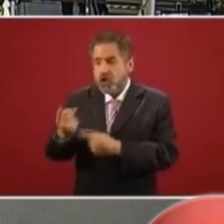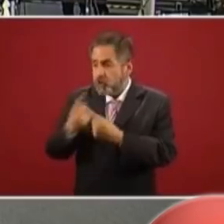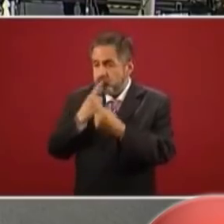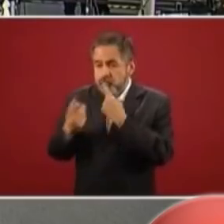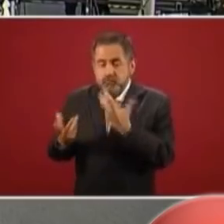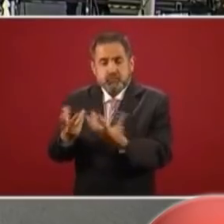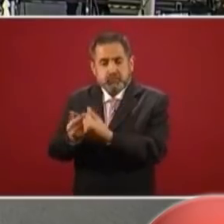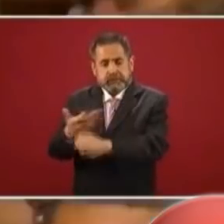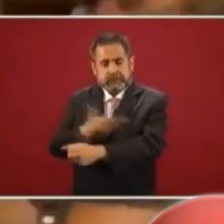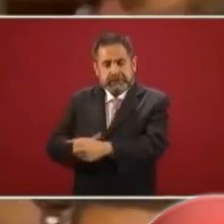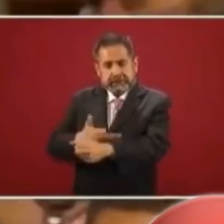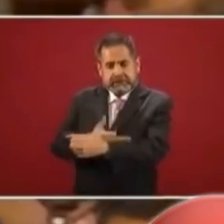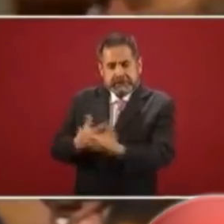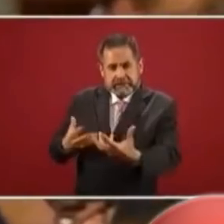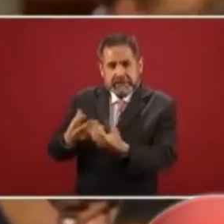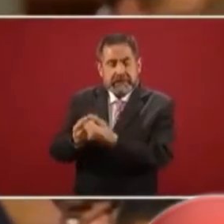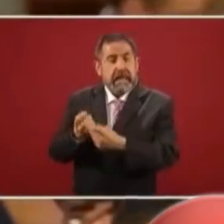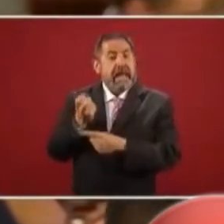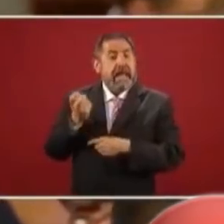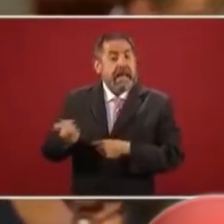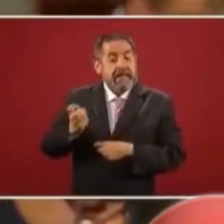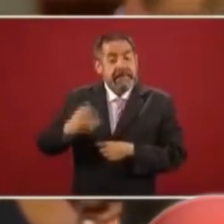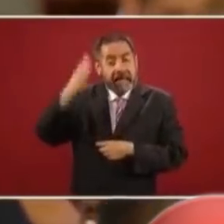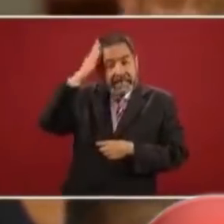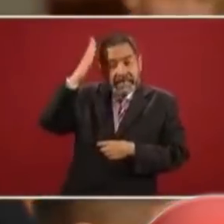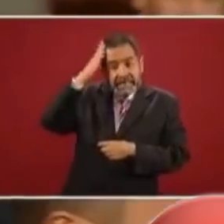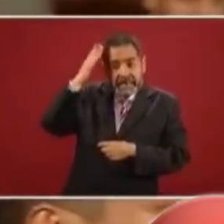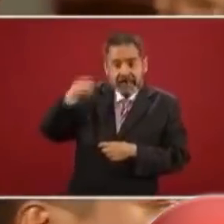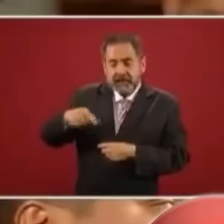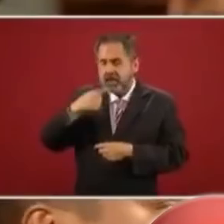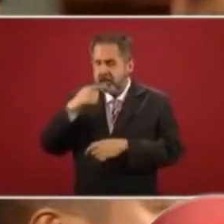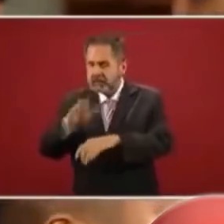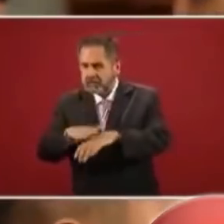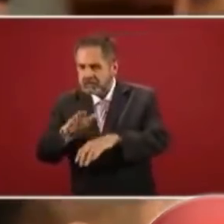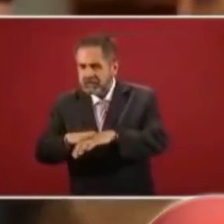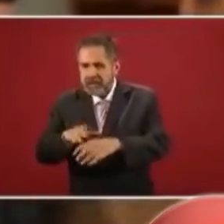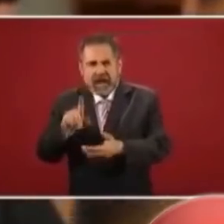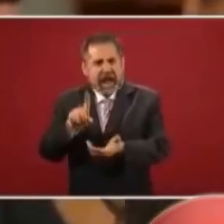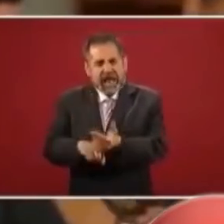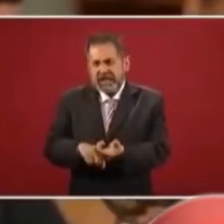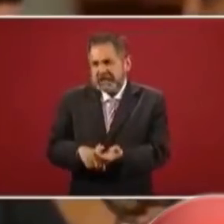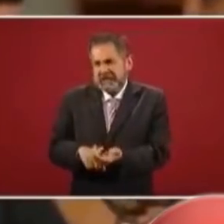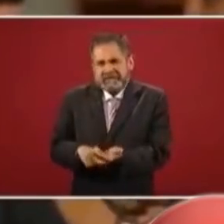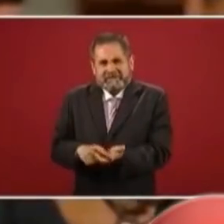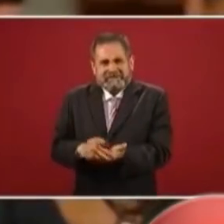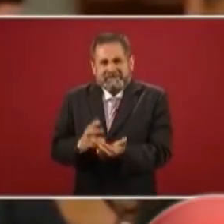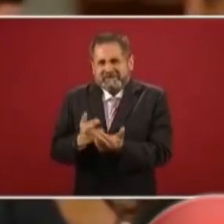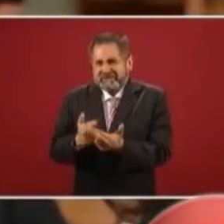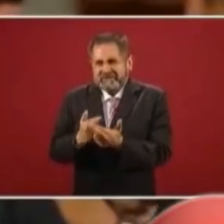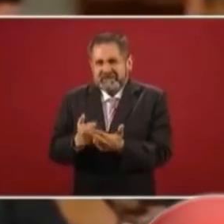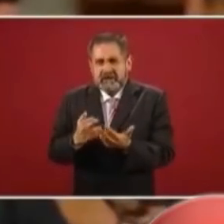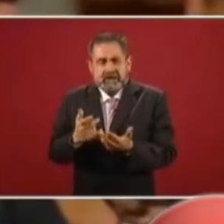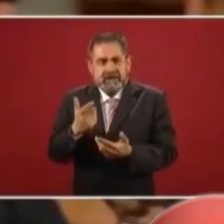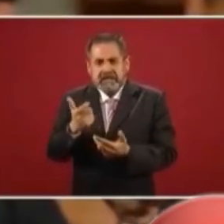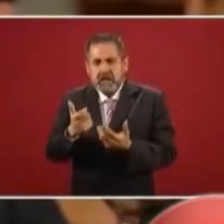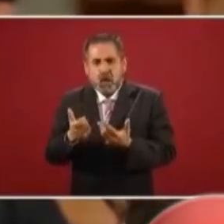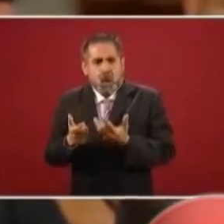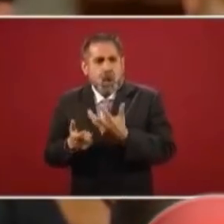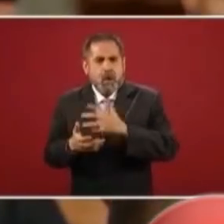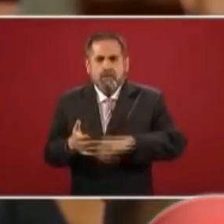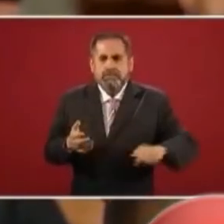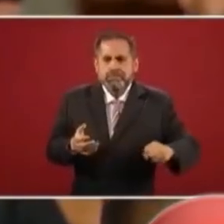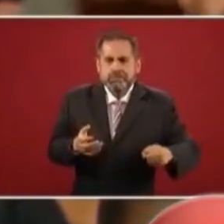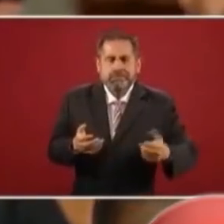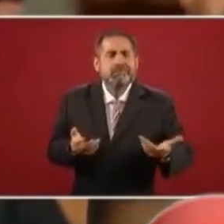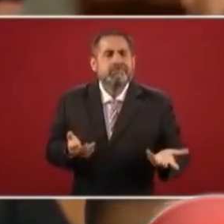encuentro por la tarde, y este líder sindical le hizo ver que hay una mina de oro ahí extraviada, y que estaría